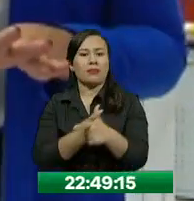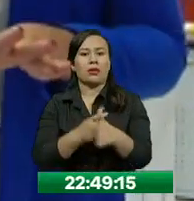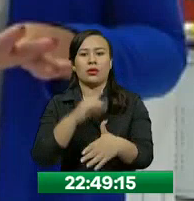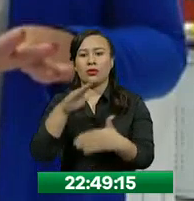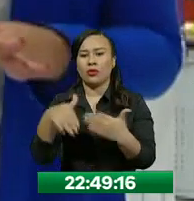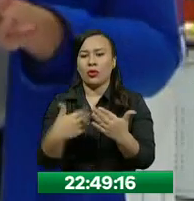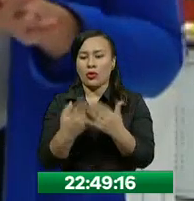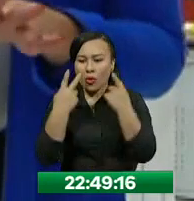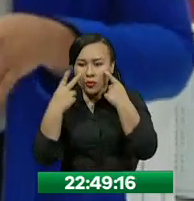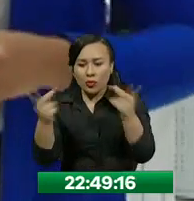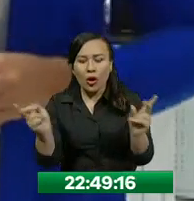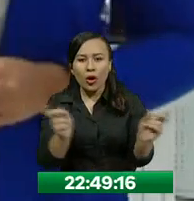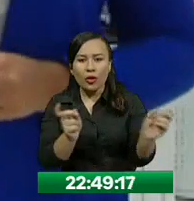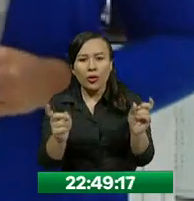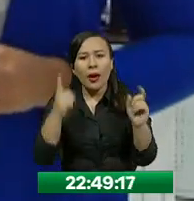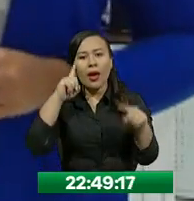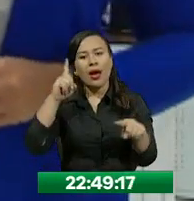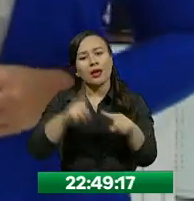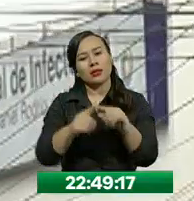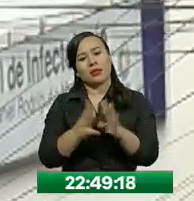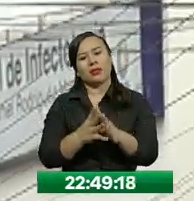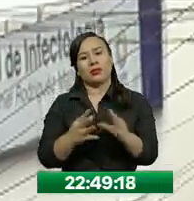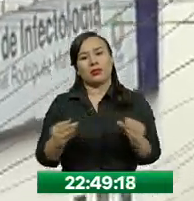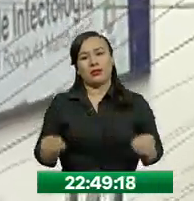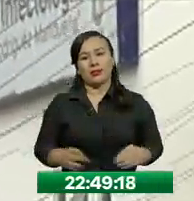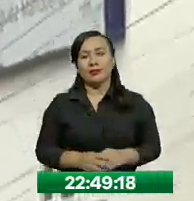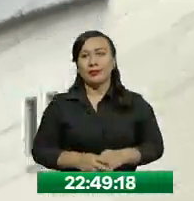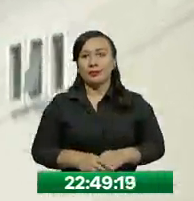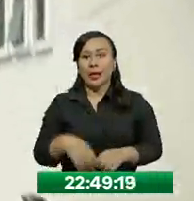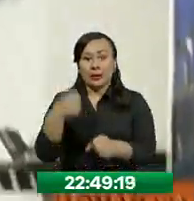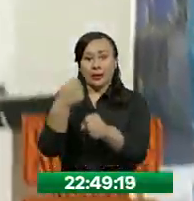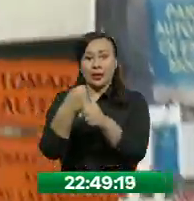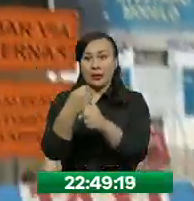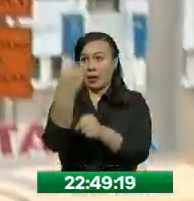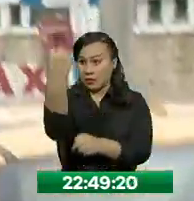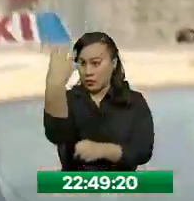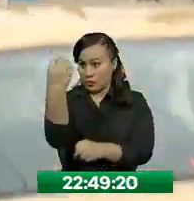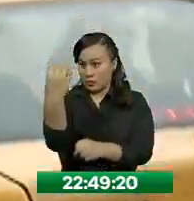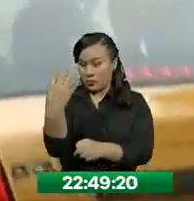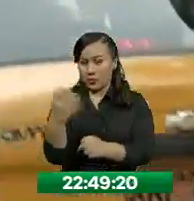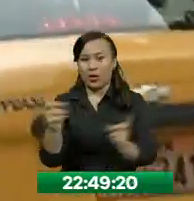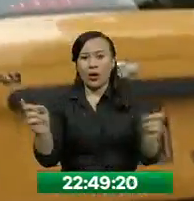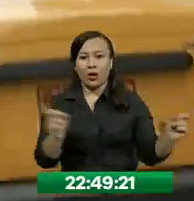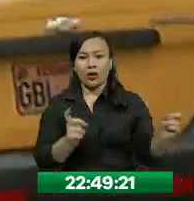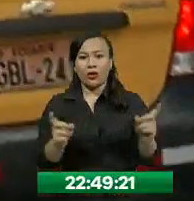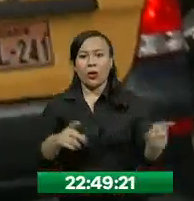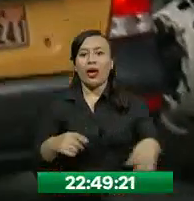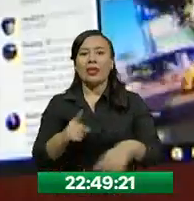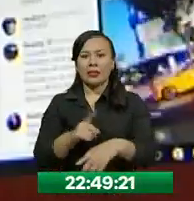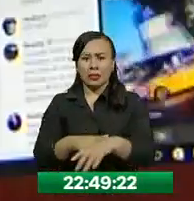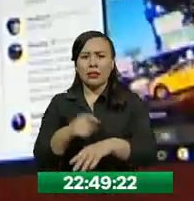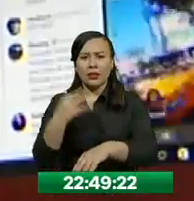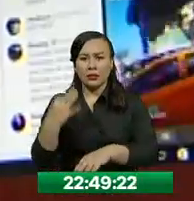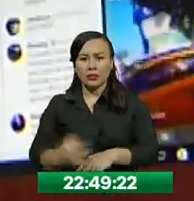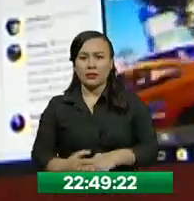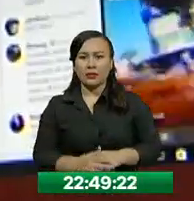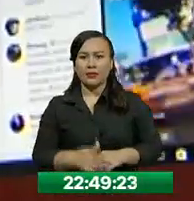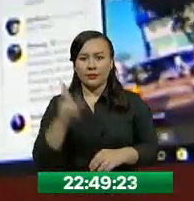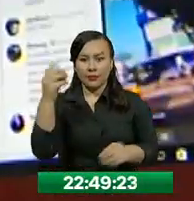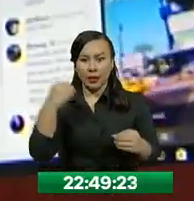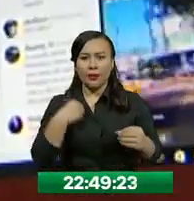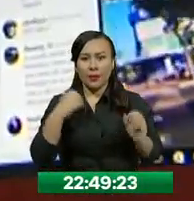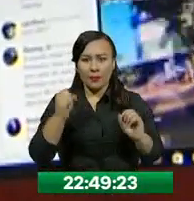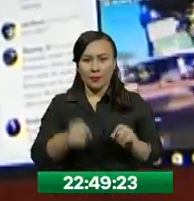está monitoreado hasta que se resuelva el evento. El funcionamiento de los semáforos es controlado en tiempo real. Se puede ajustar